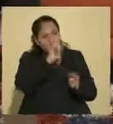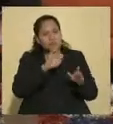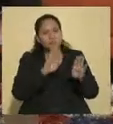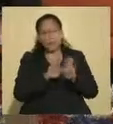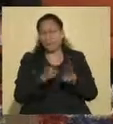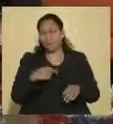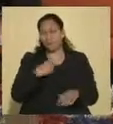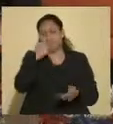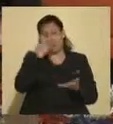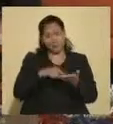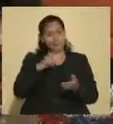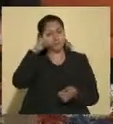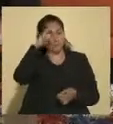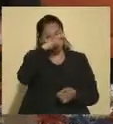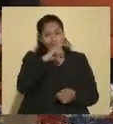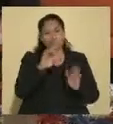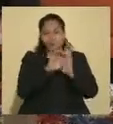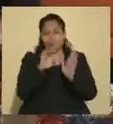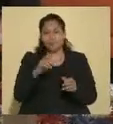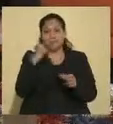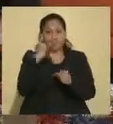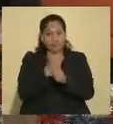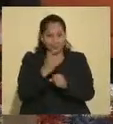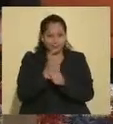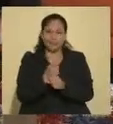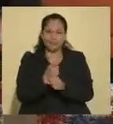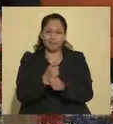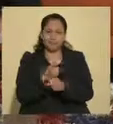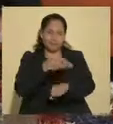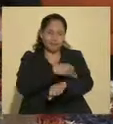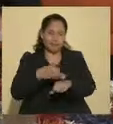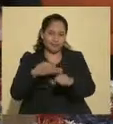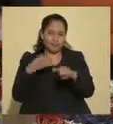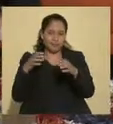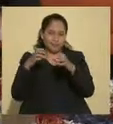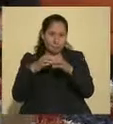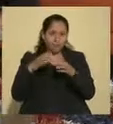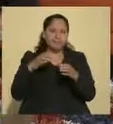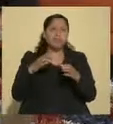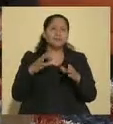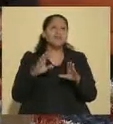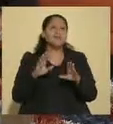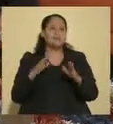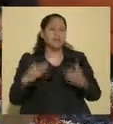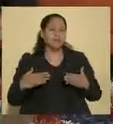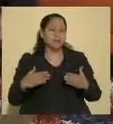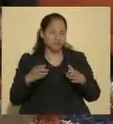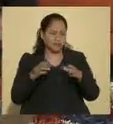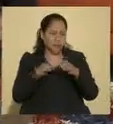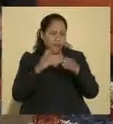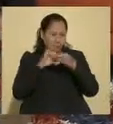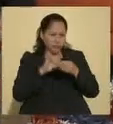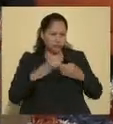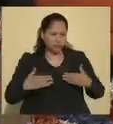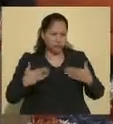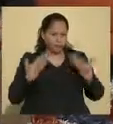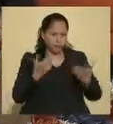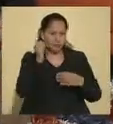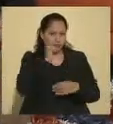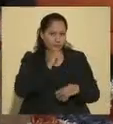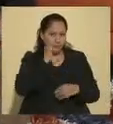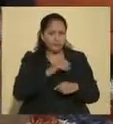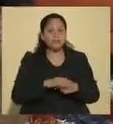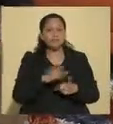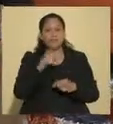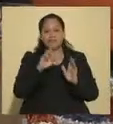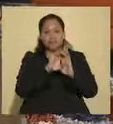muy difícil en el sentido de que primero tienes que tener obviamente una familia un poquito bien Unida. integrada. Por supuesto. Pero bueno, en